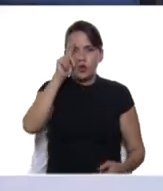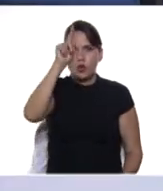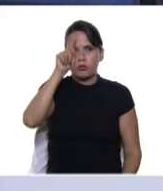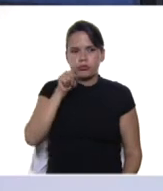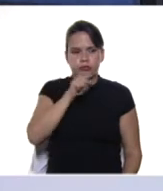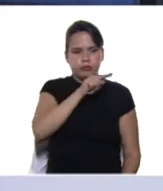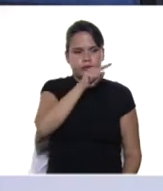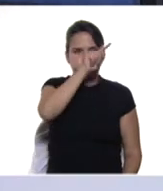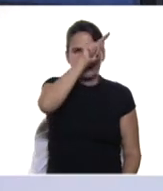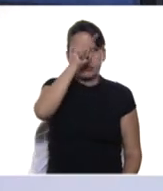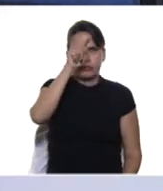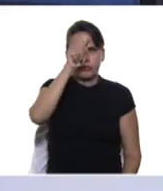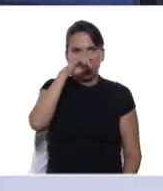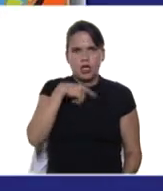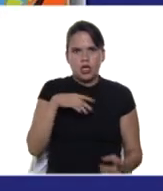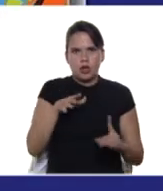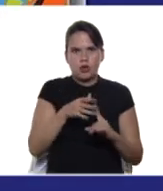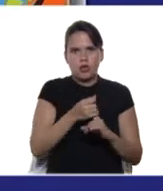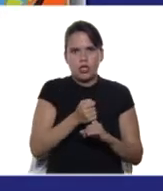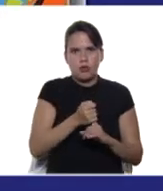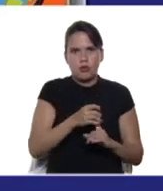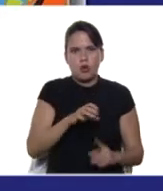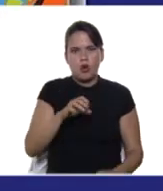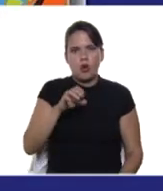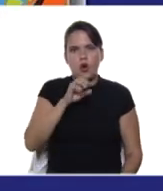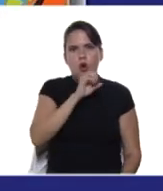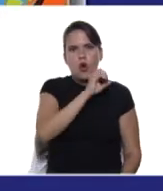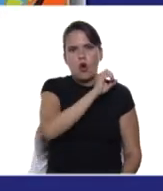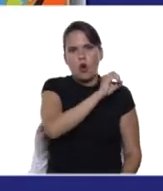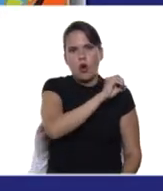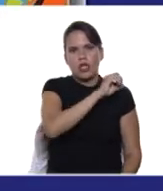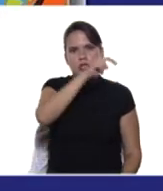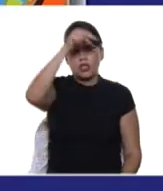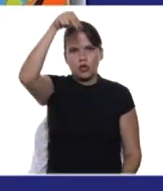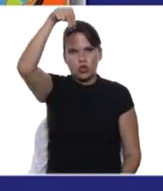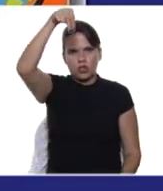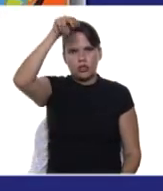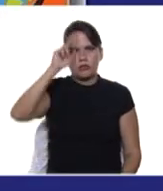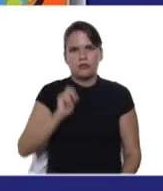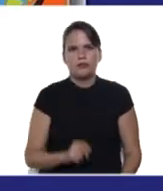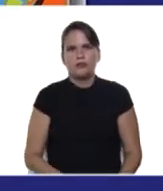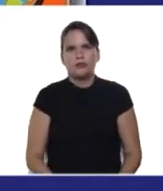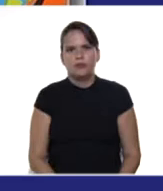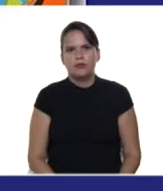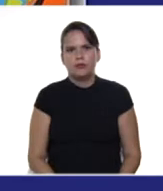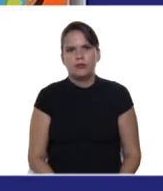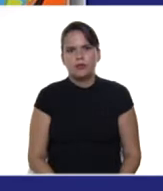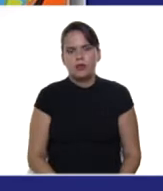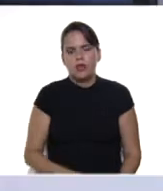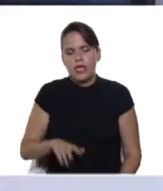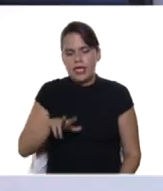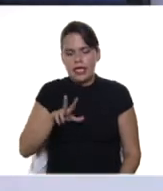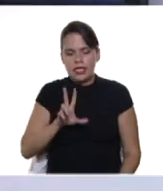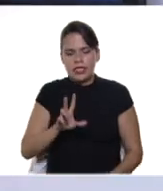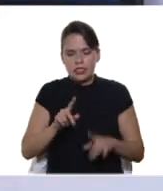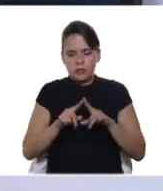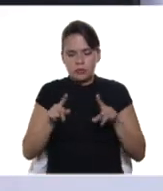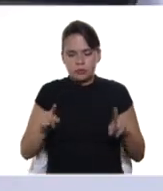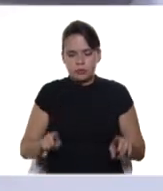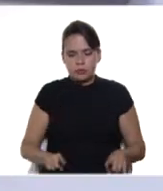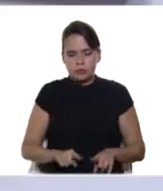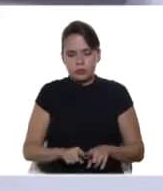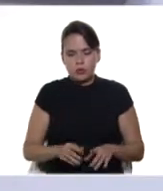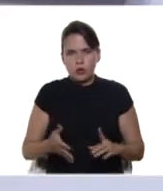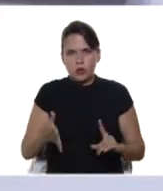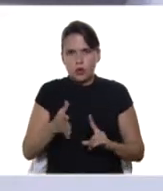encontramos con la longitud oeste y la latitud norte. En el tercer cuadrante nos encontramos con